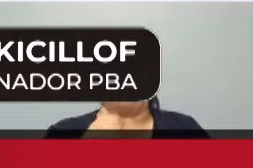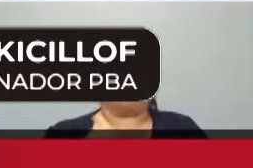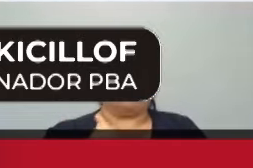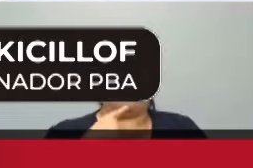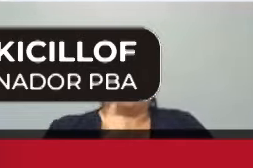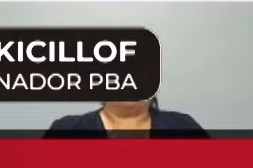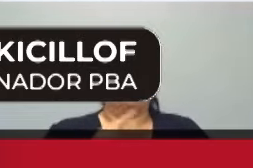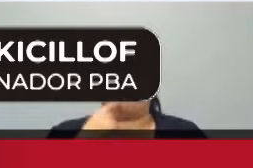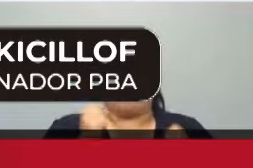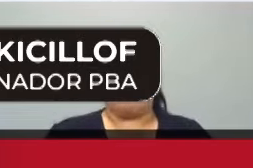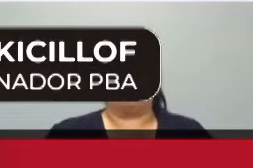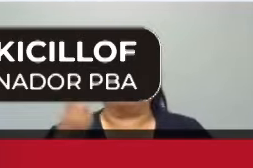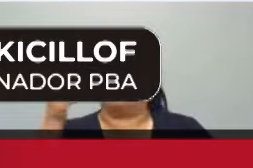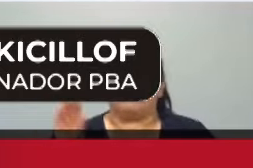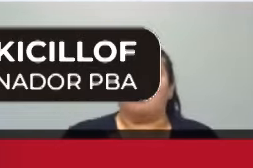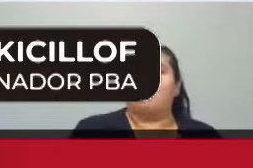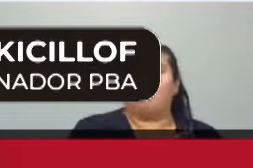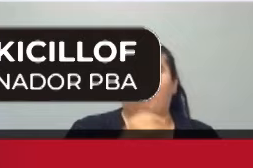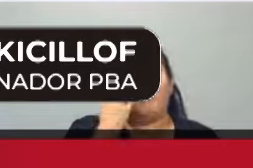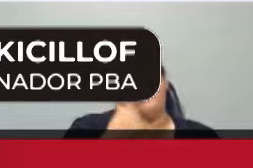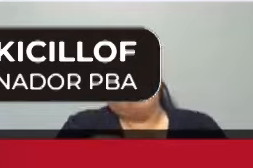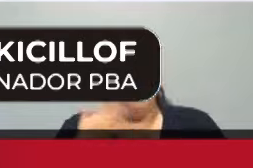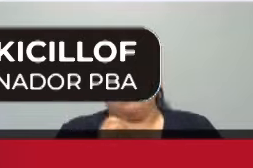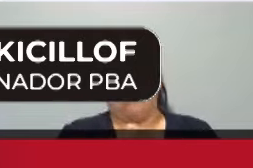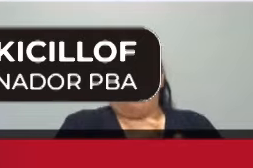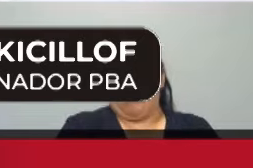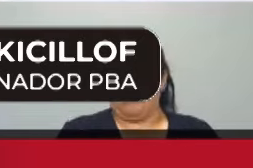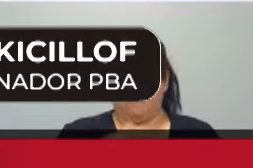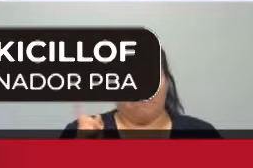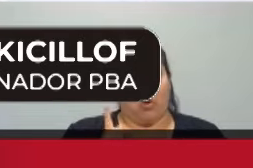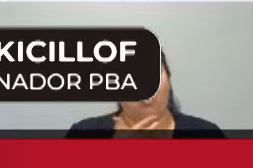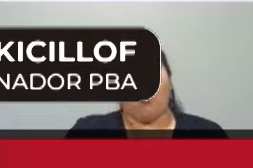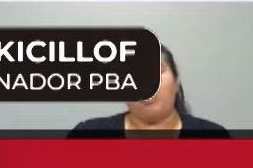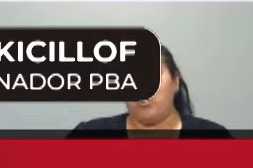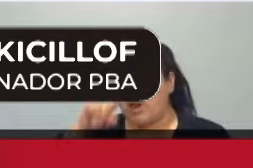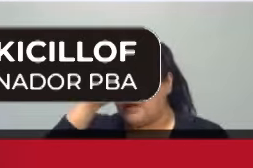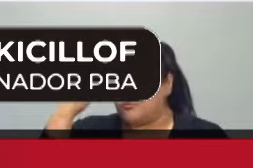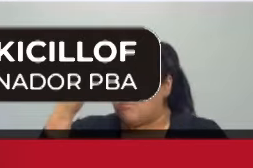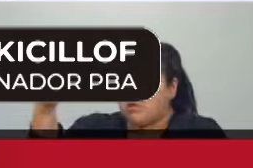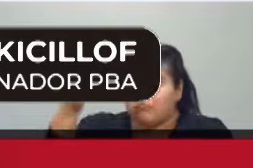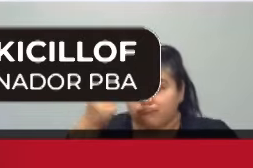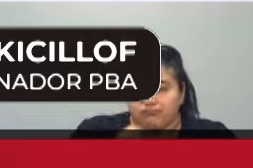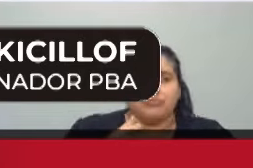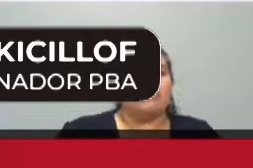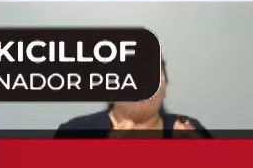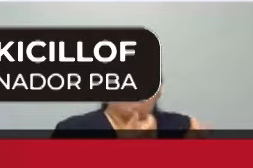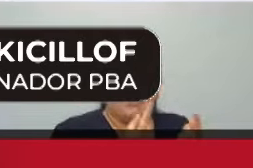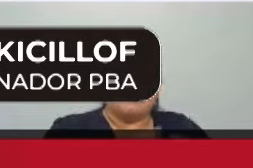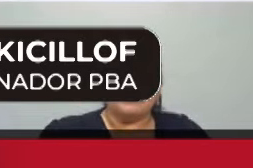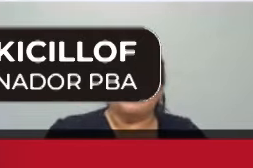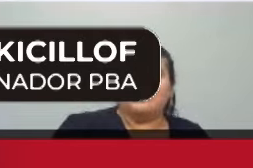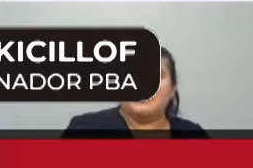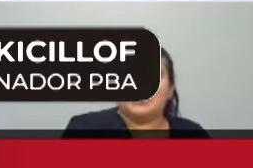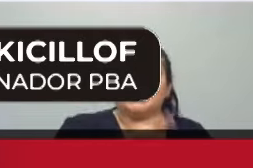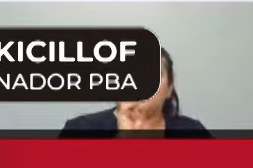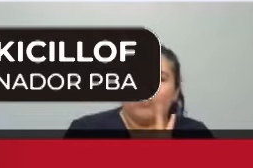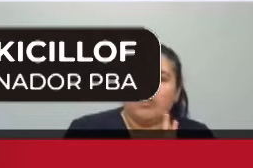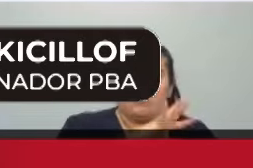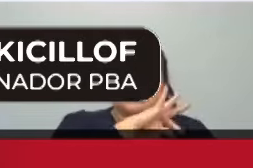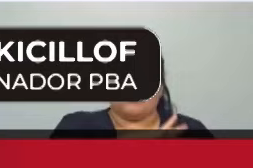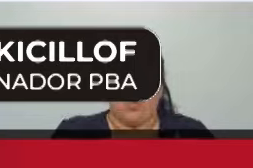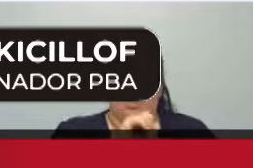su destino. Son fondos que el Gobierno Nacional destina a la seguridad, al equipamiento y a los sueldos de la